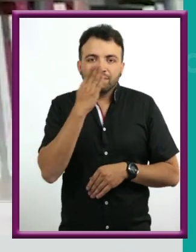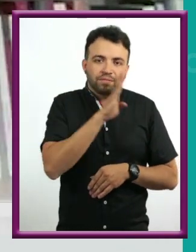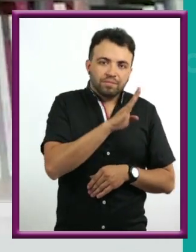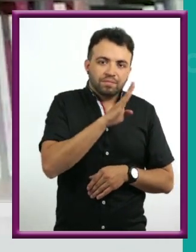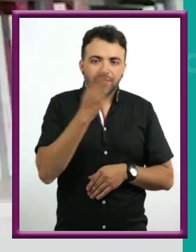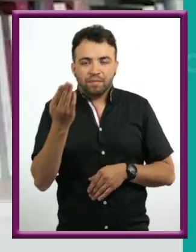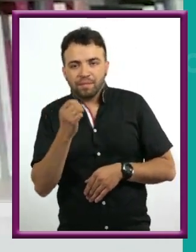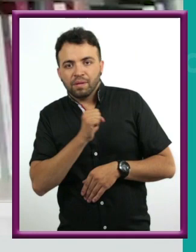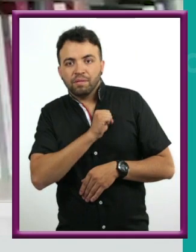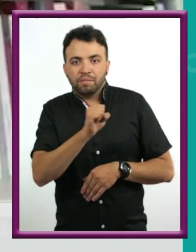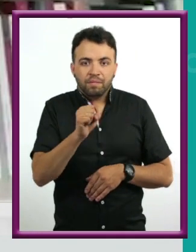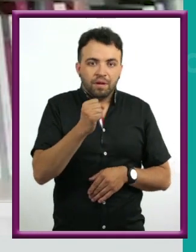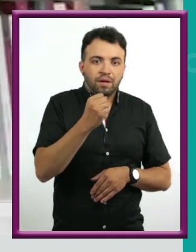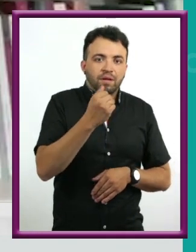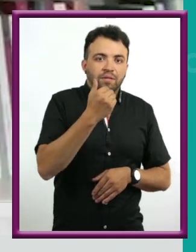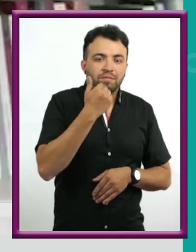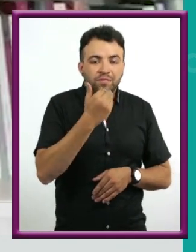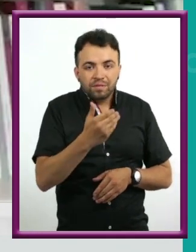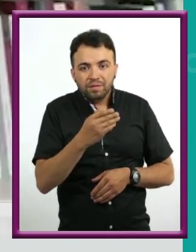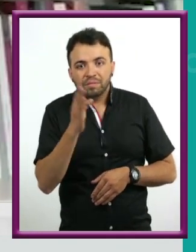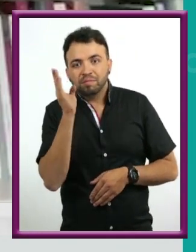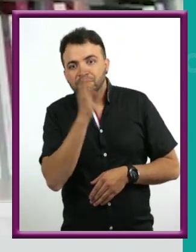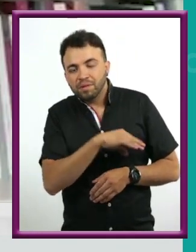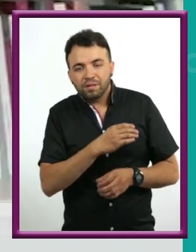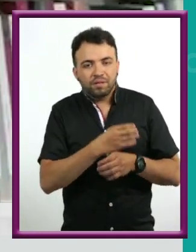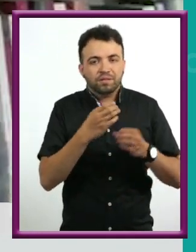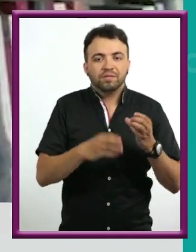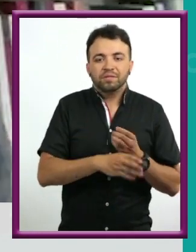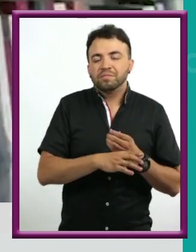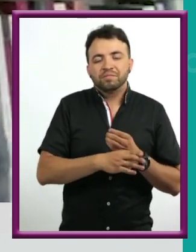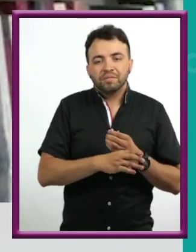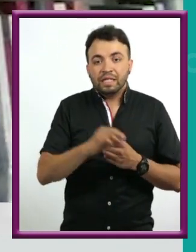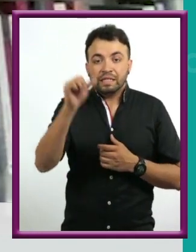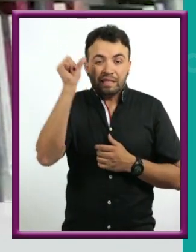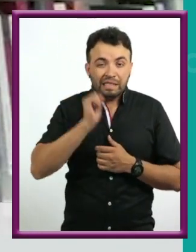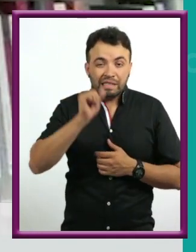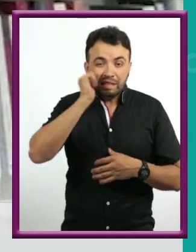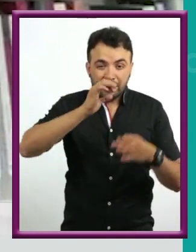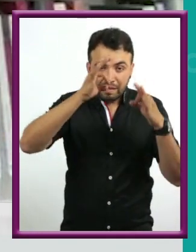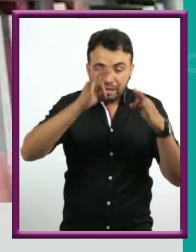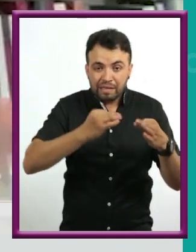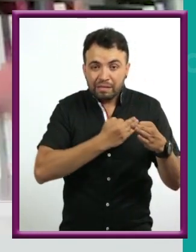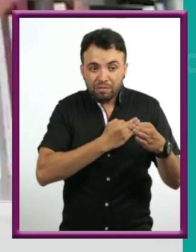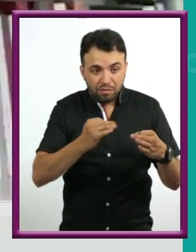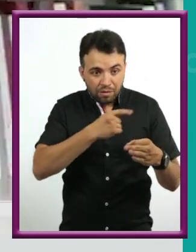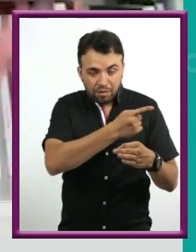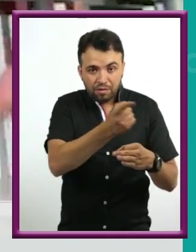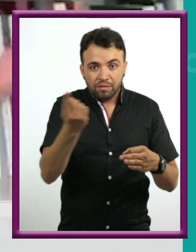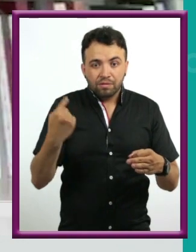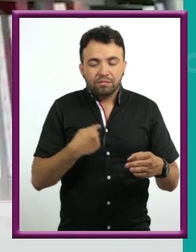No siempre es bueno, no siempre es malo, no siempre somos buenos o no siempre somos malos.